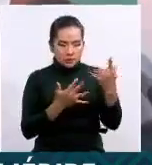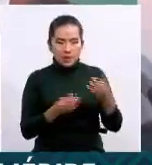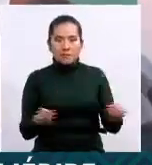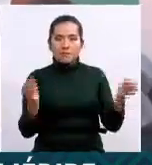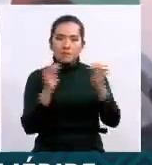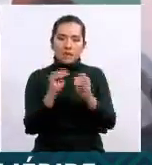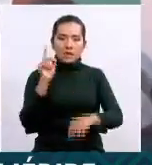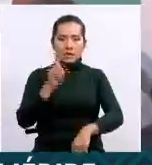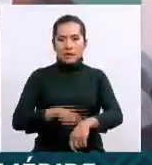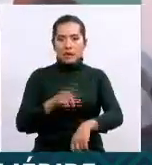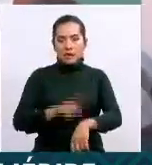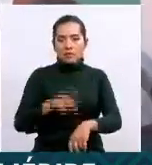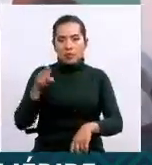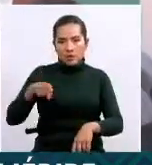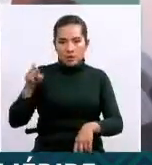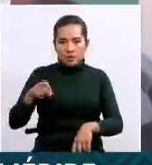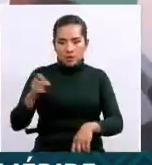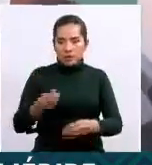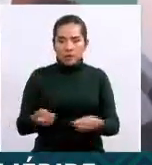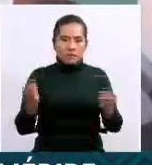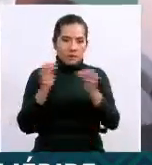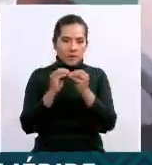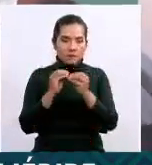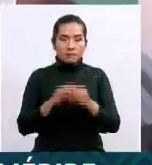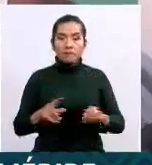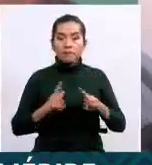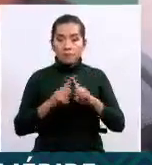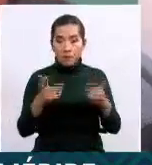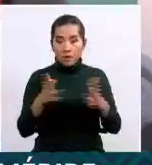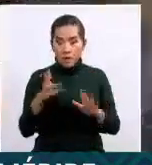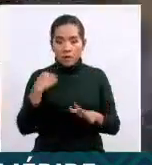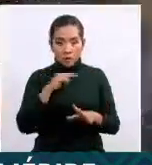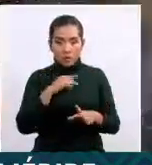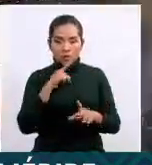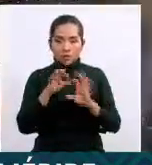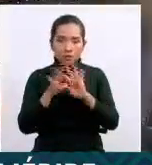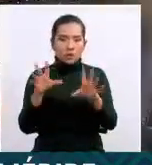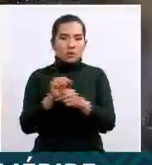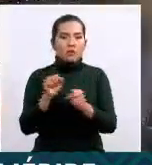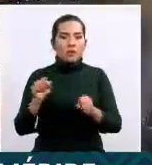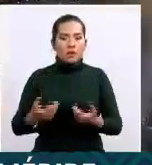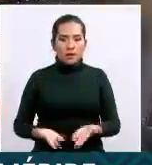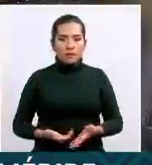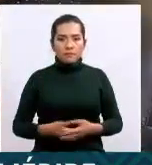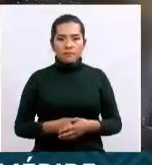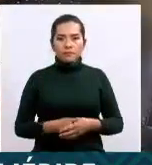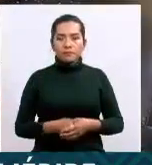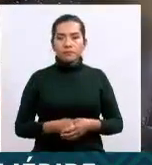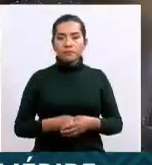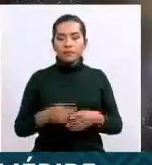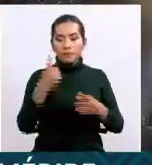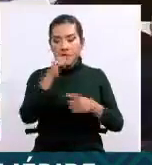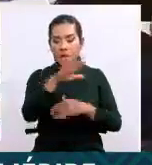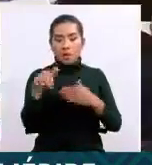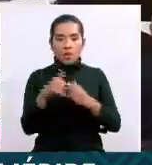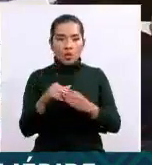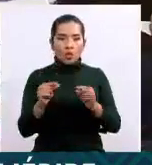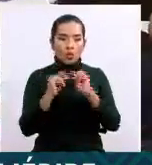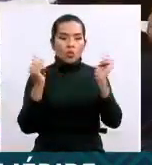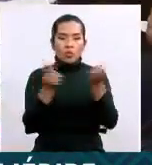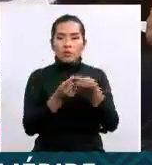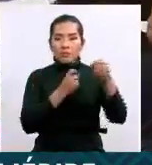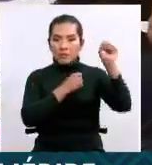más tiempo del que sea. Pero las estamos lanzando. Para los concejales del Nuevo